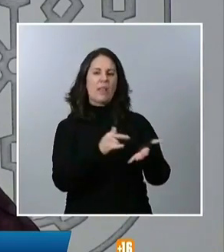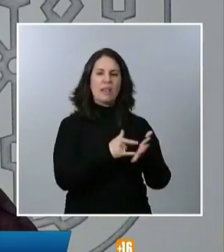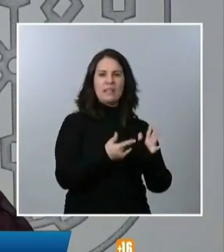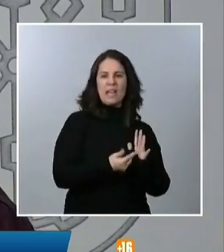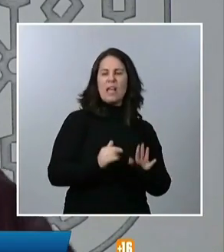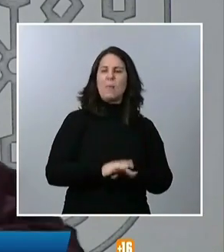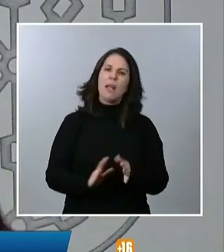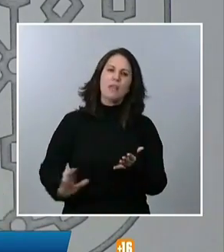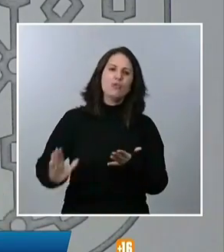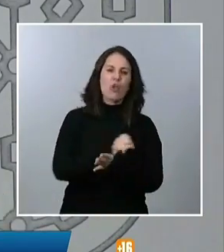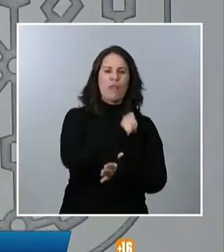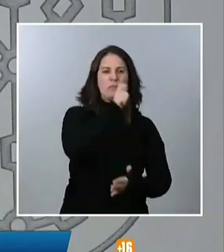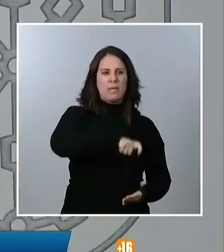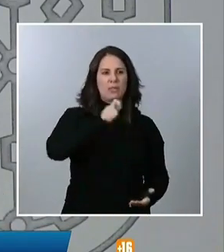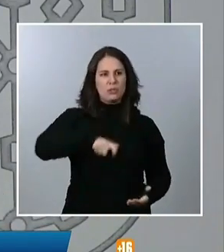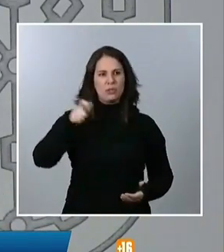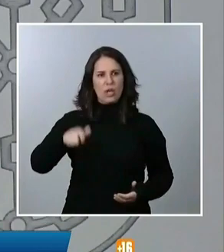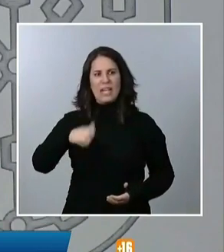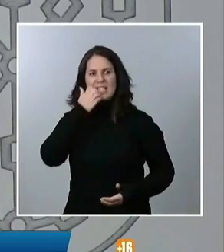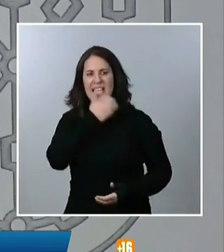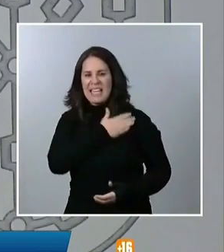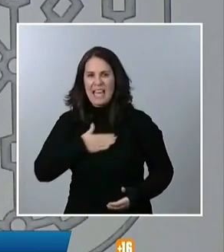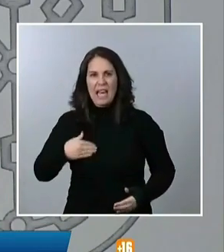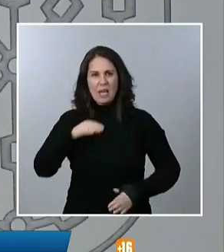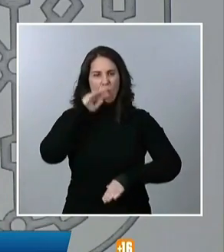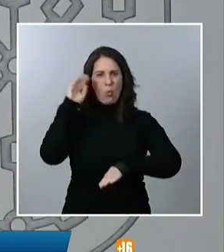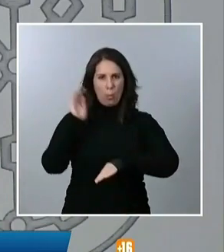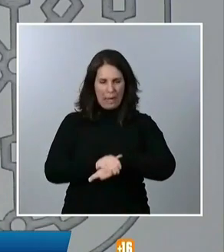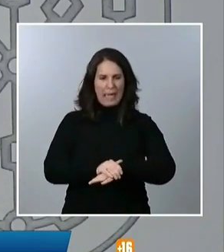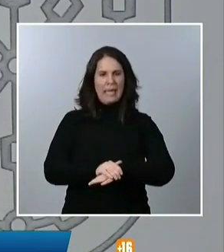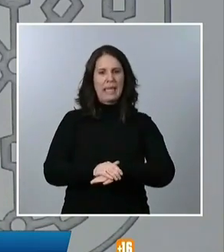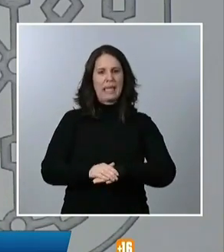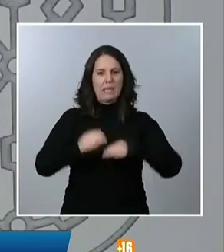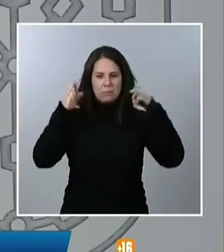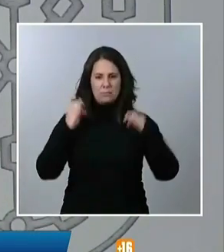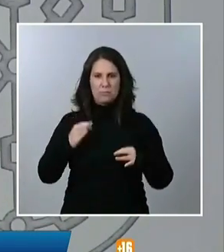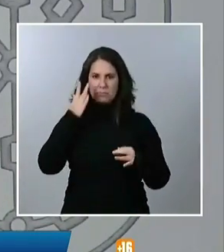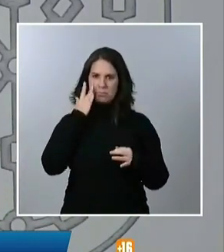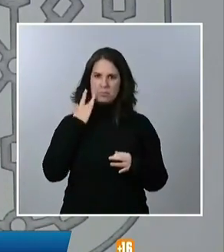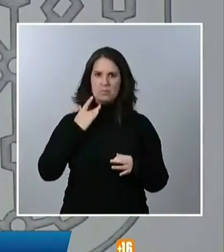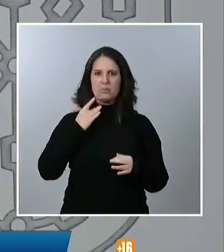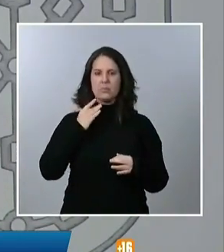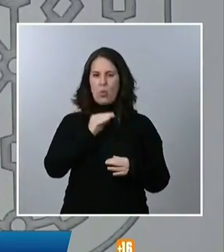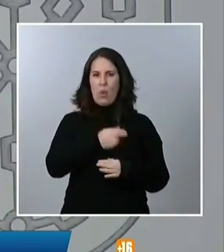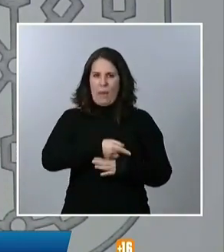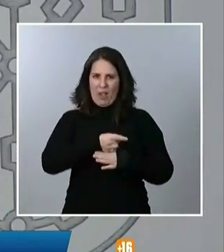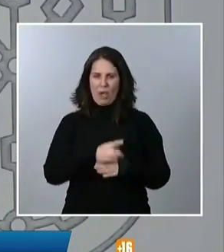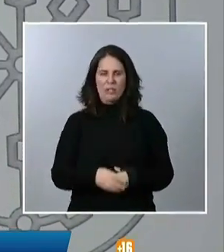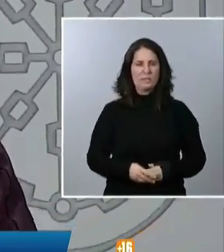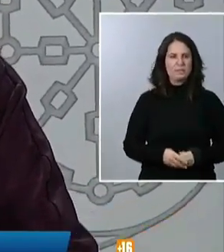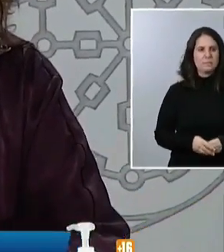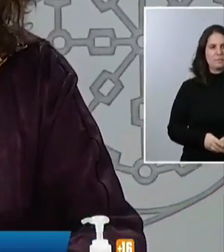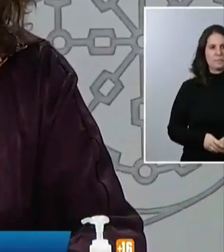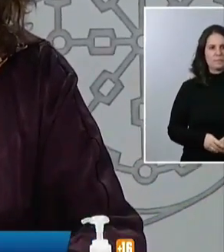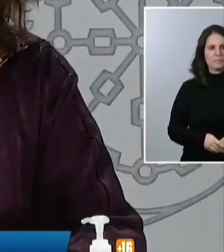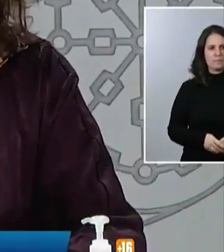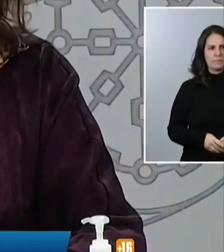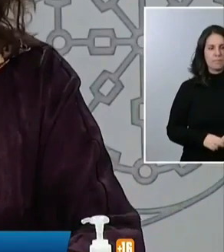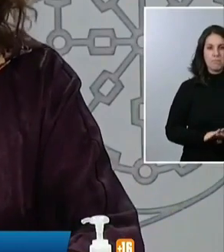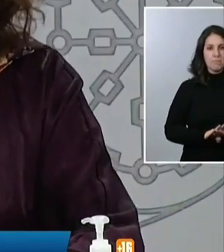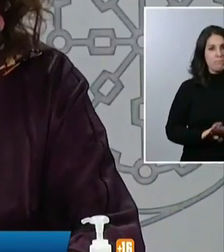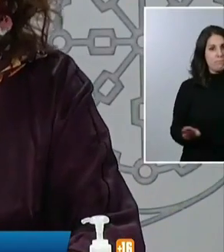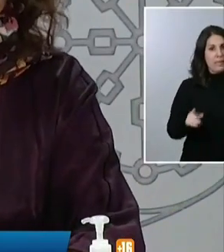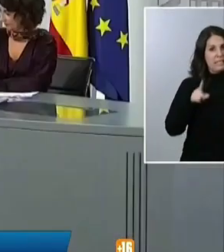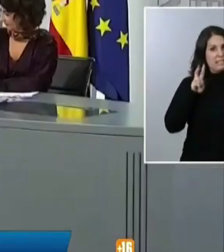personas que quieran cumplir de forma regular con sus obligaciones tributarias. Bueno, pues es lo que está diciendo la ministra